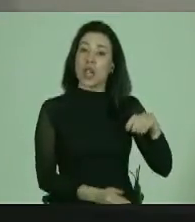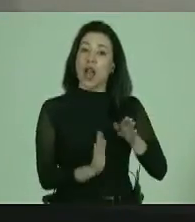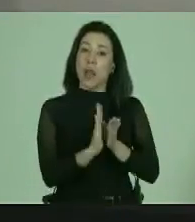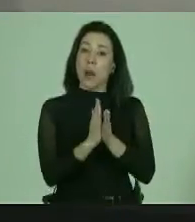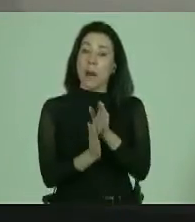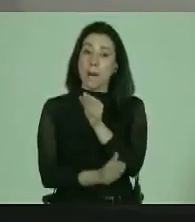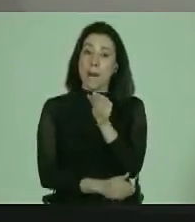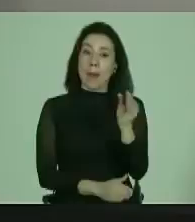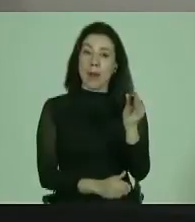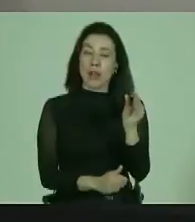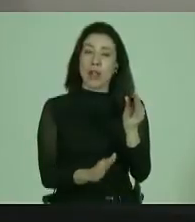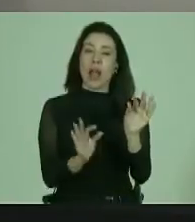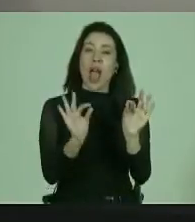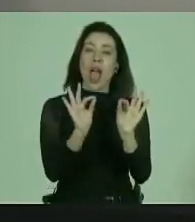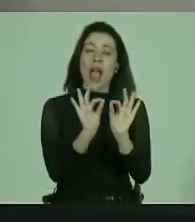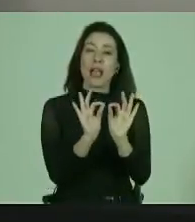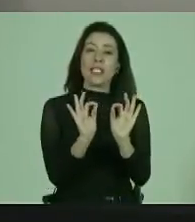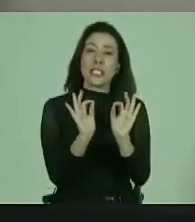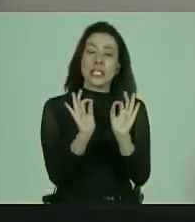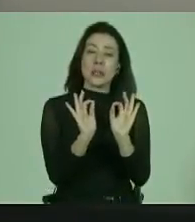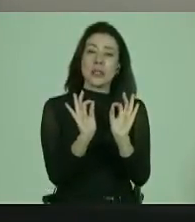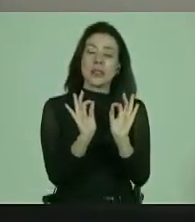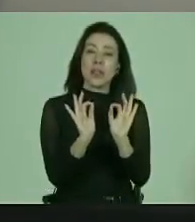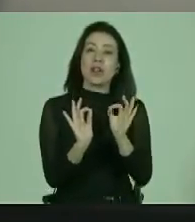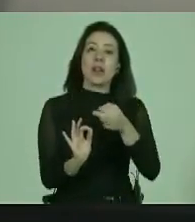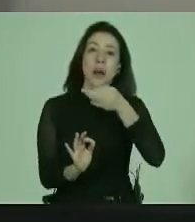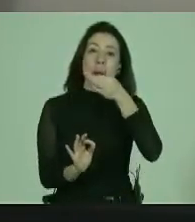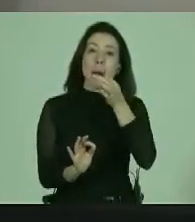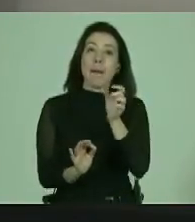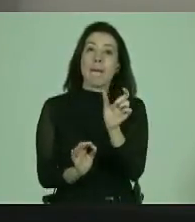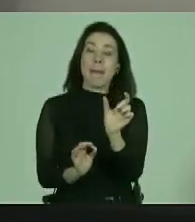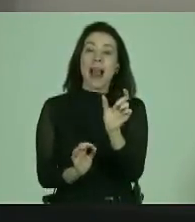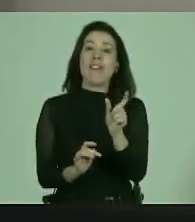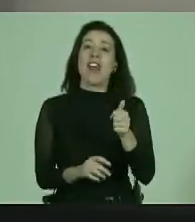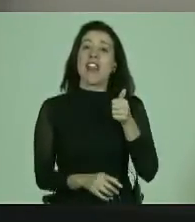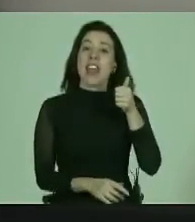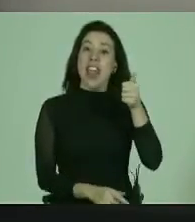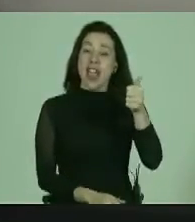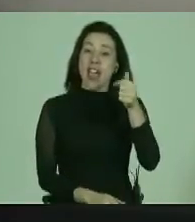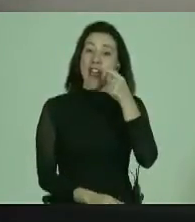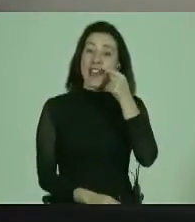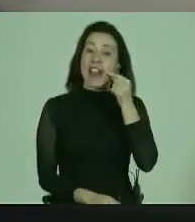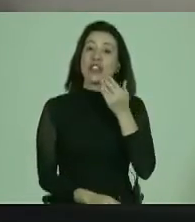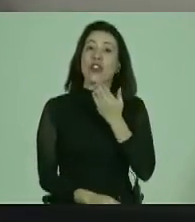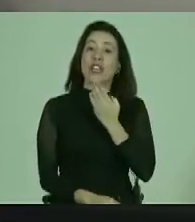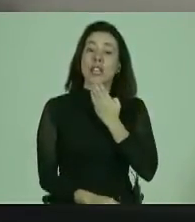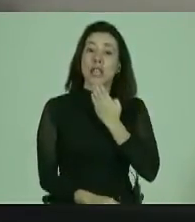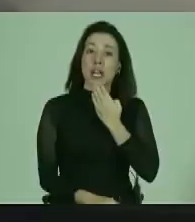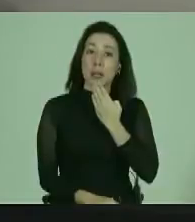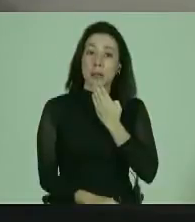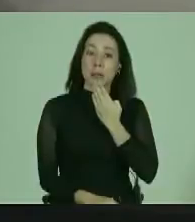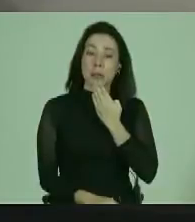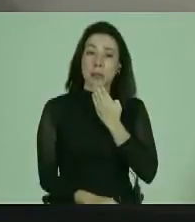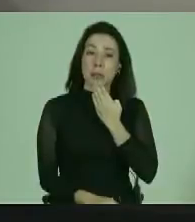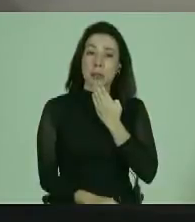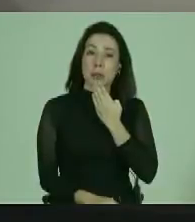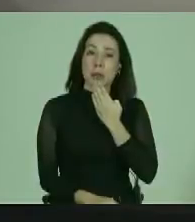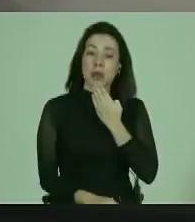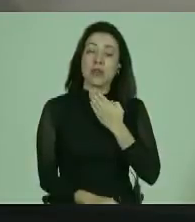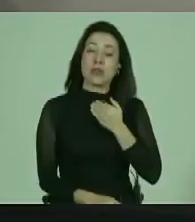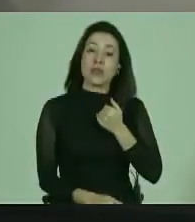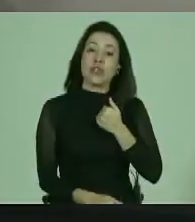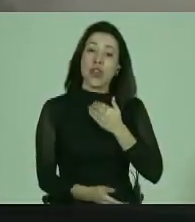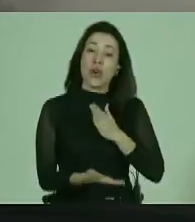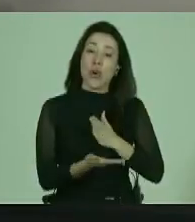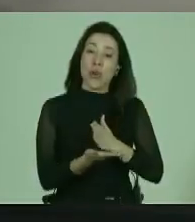biblioteca especificando lo en la palabra y en la presencia de su director y también no tengo más remedio